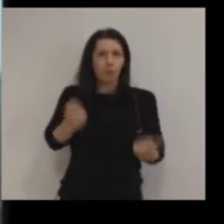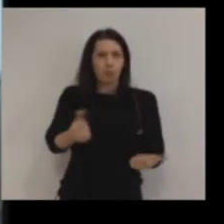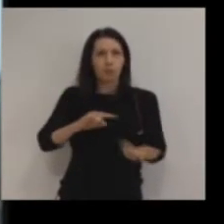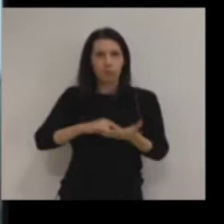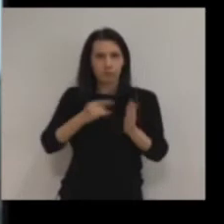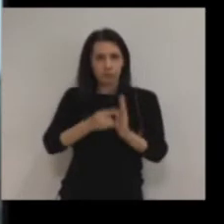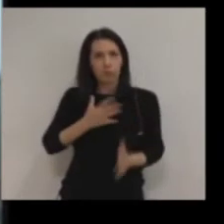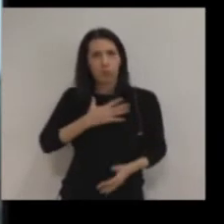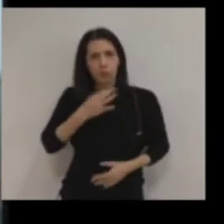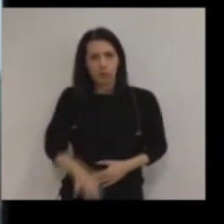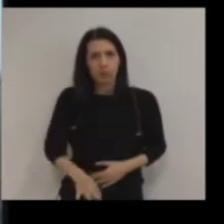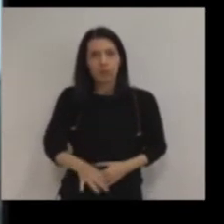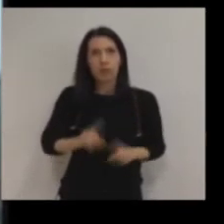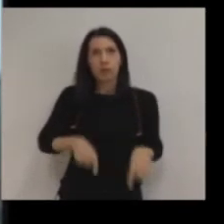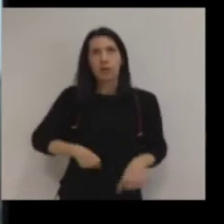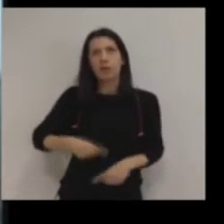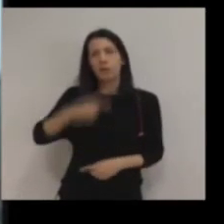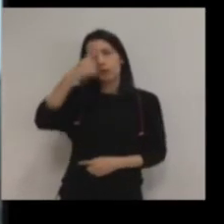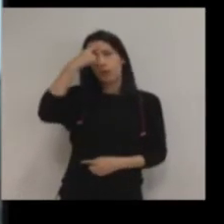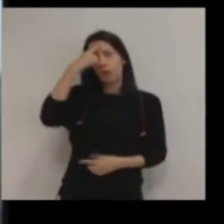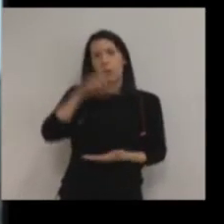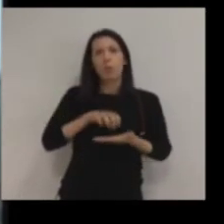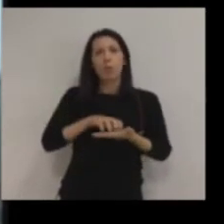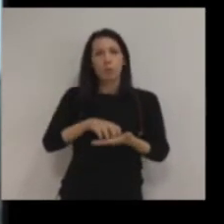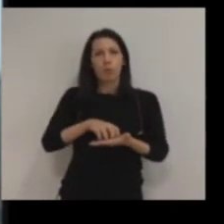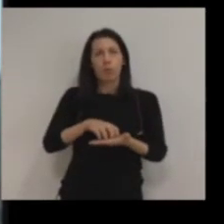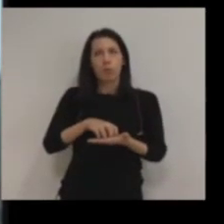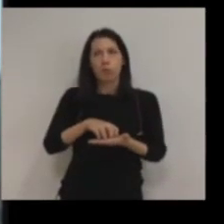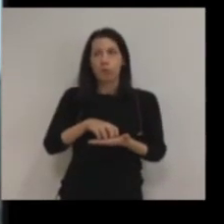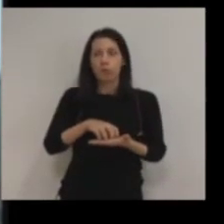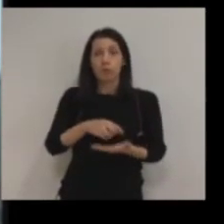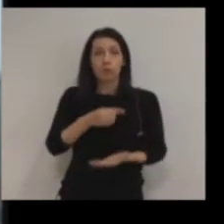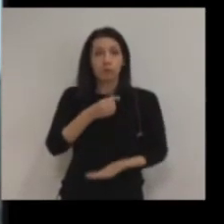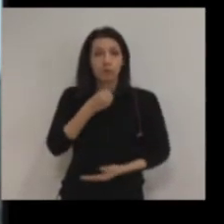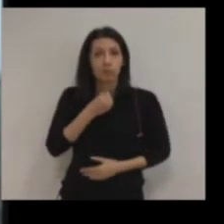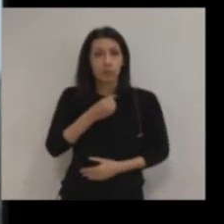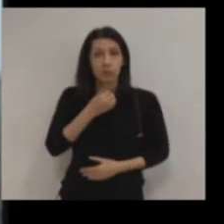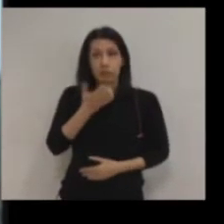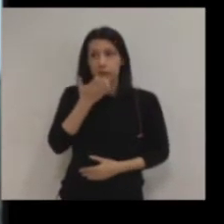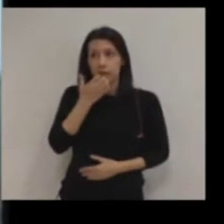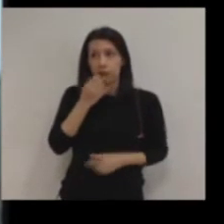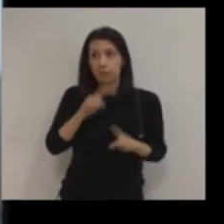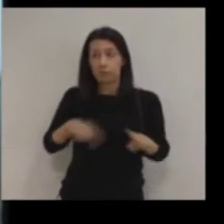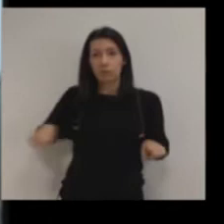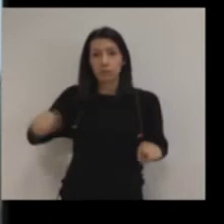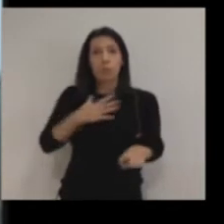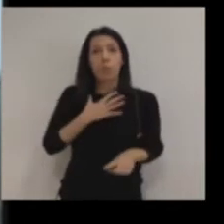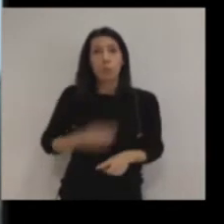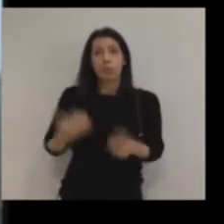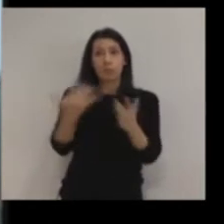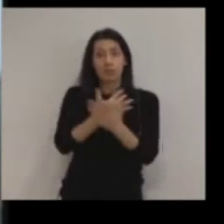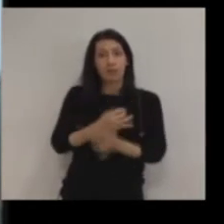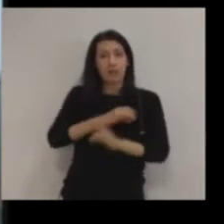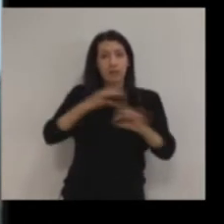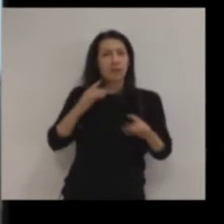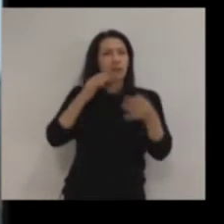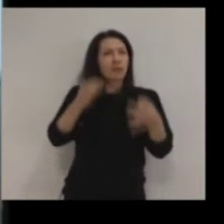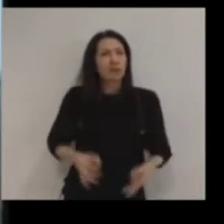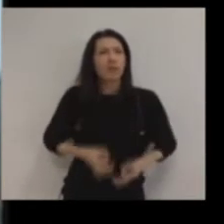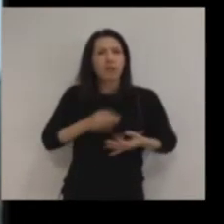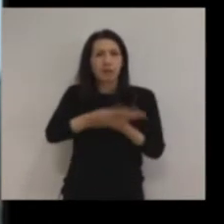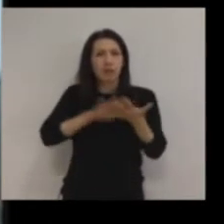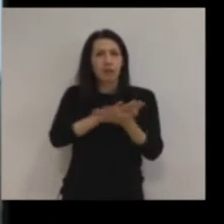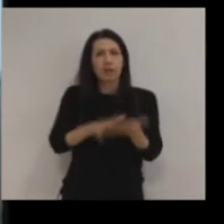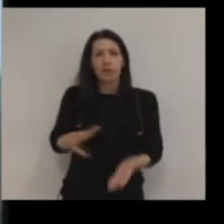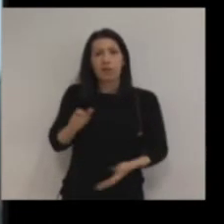mí me entra una duda que me gustaría que, si alguien me lo puede aclarar, ¿por qué hablamos siempre de derechos de las